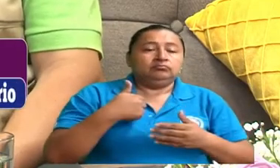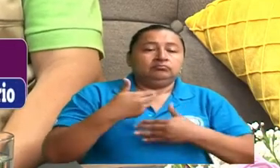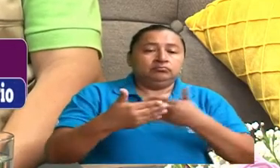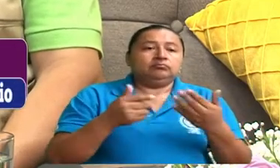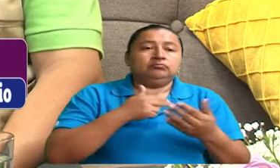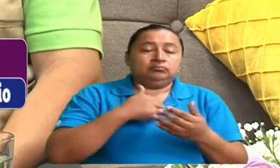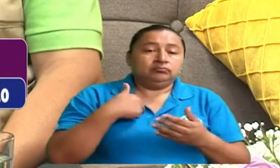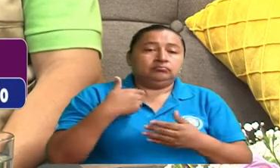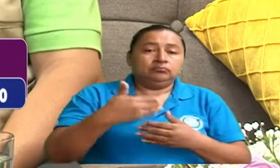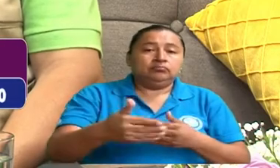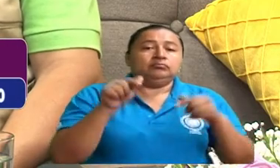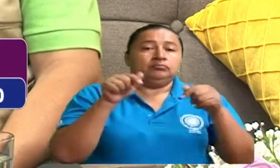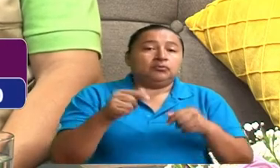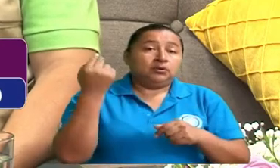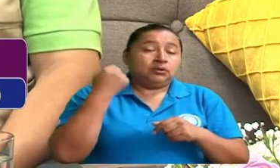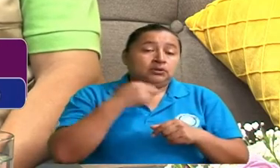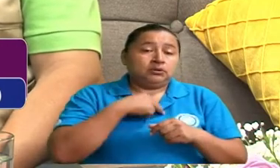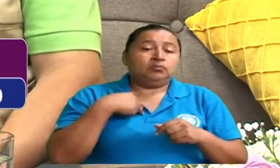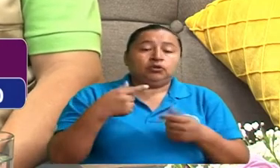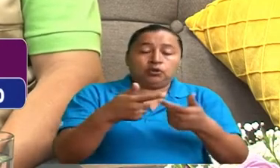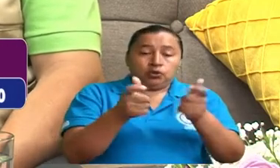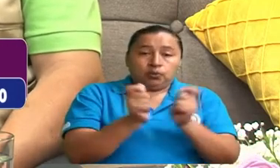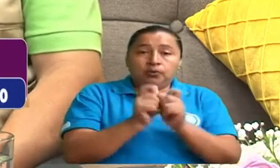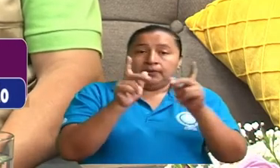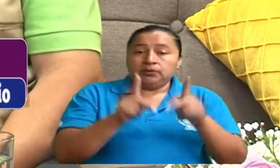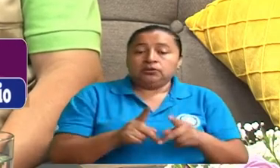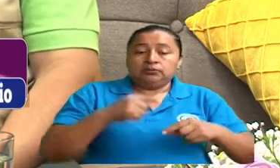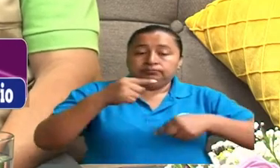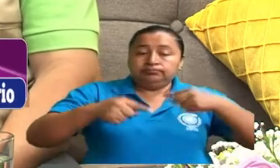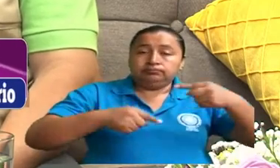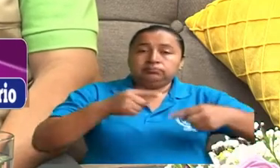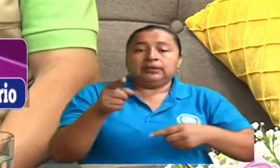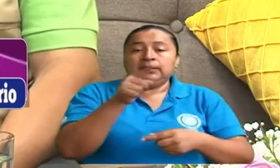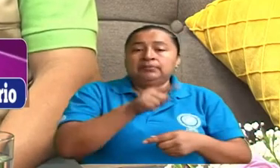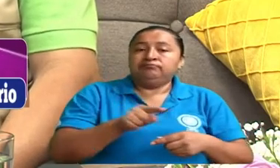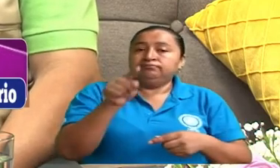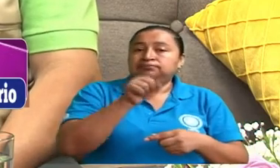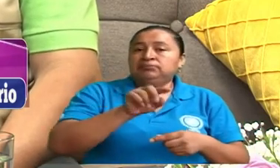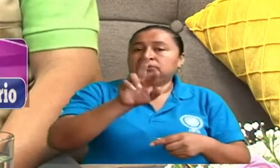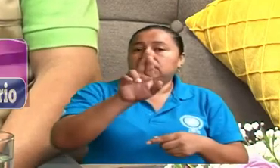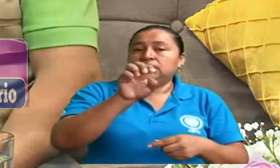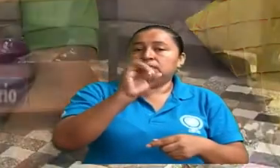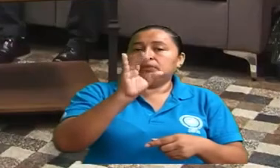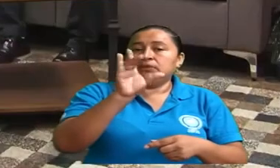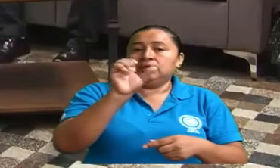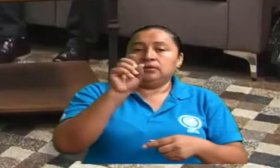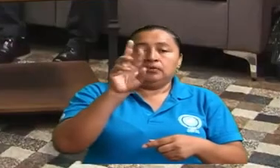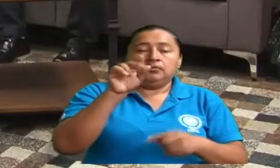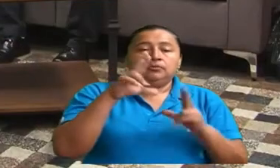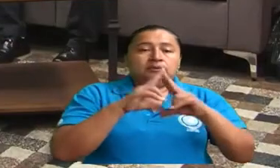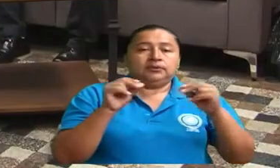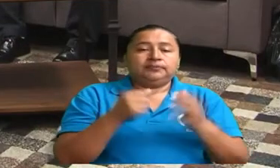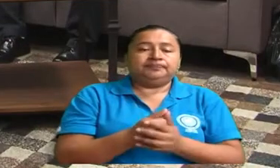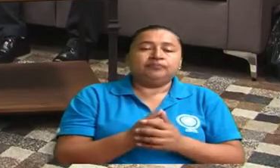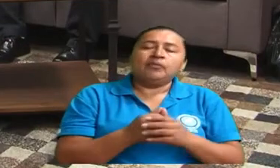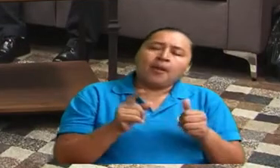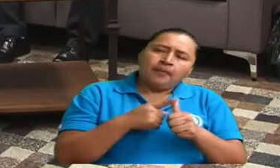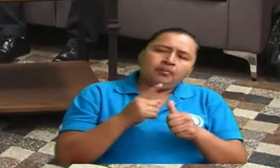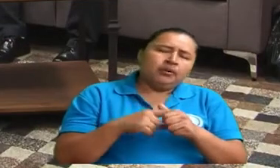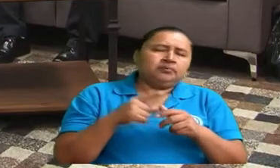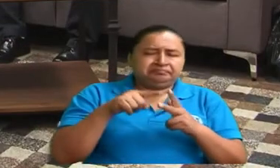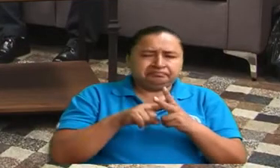estamos desarrollando a través del gremio reciclador en Nicaragua. Y en principio conocer un poquito, compartir con nuestra audiencia